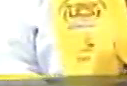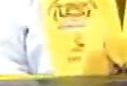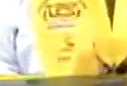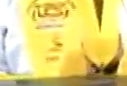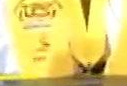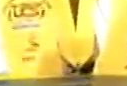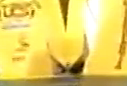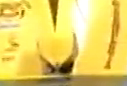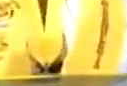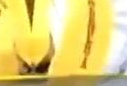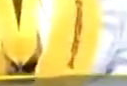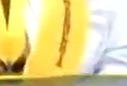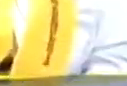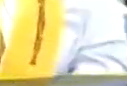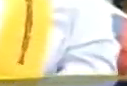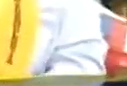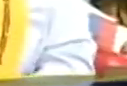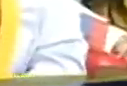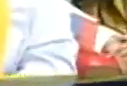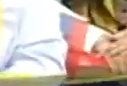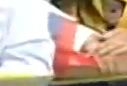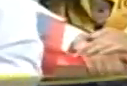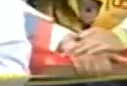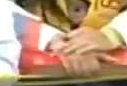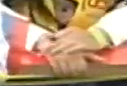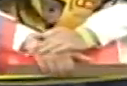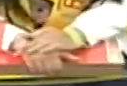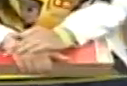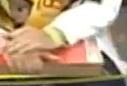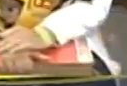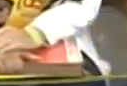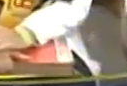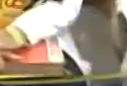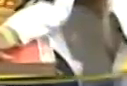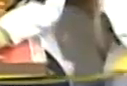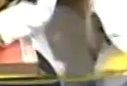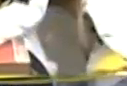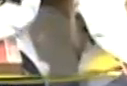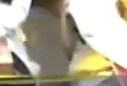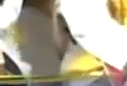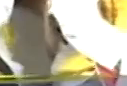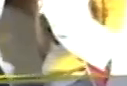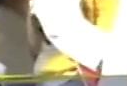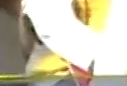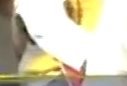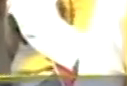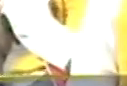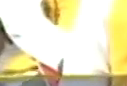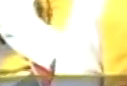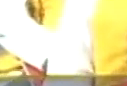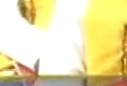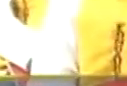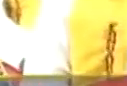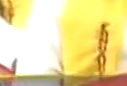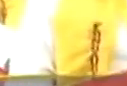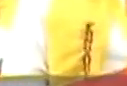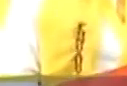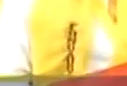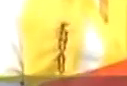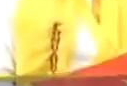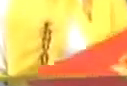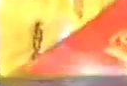brindan los médicos y las médicas de la patria. Nicolás Maduro Moros, presidente constitucional de la República Bolivariana